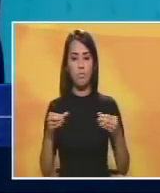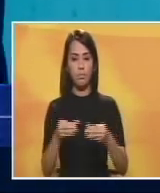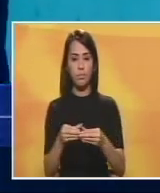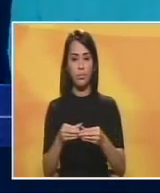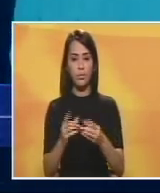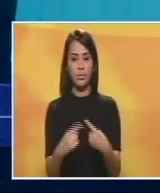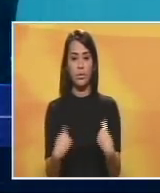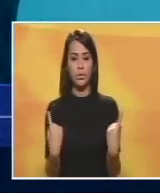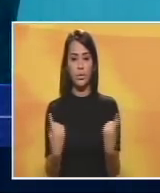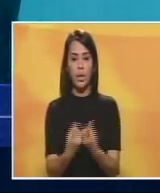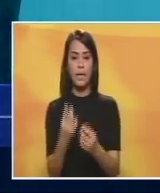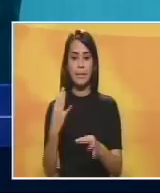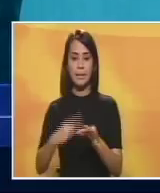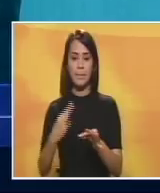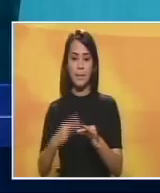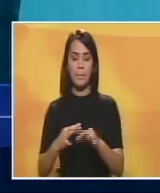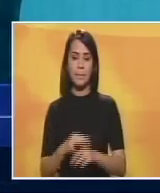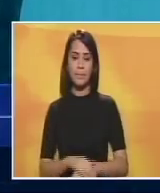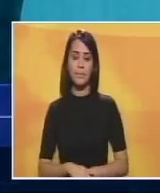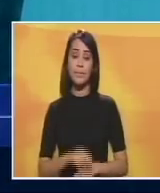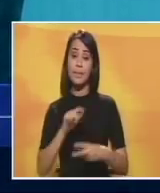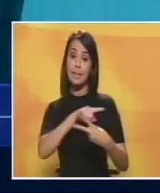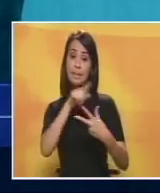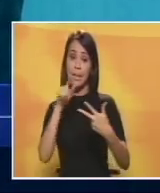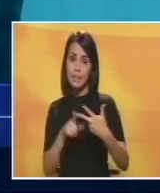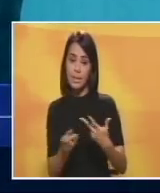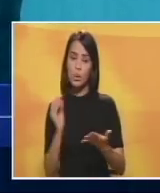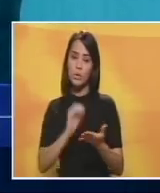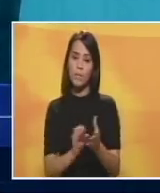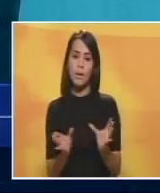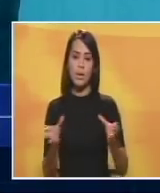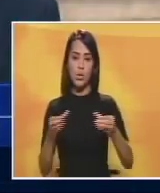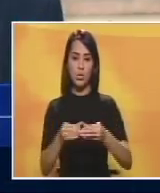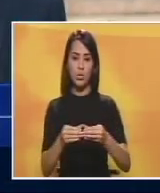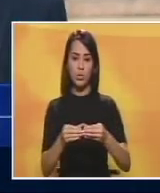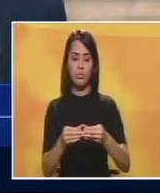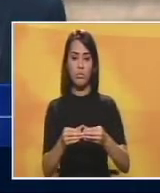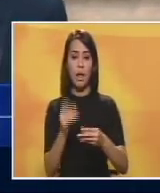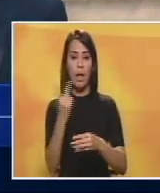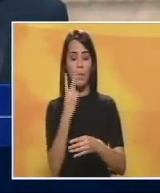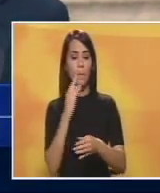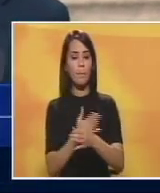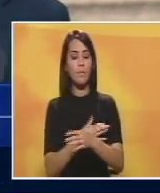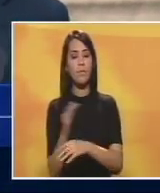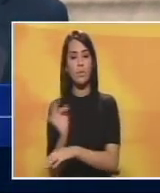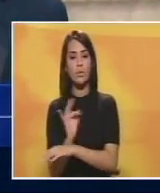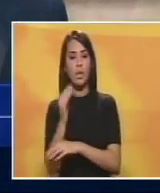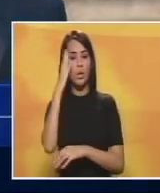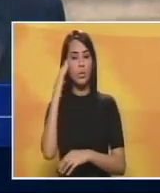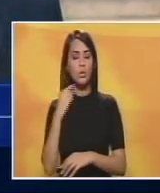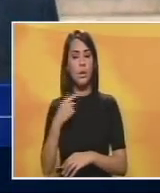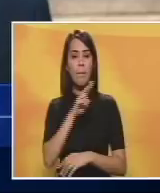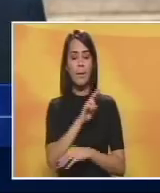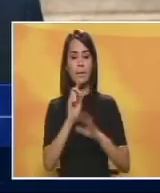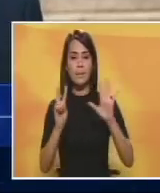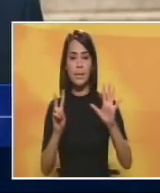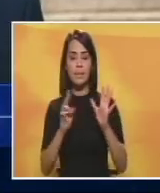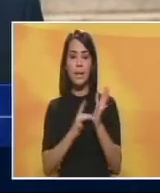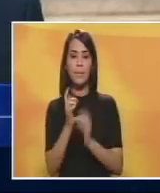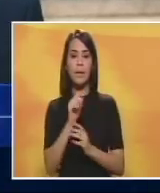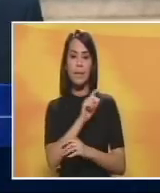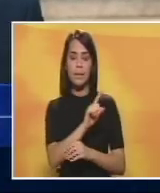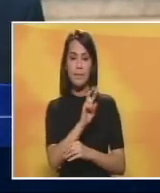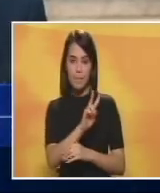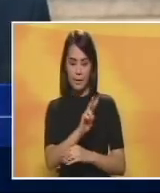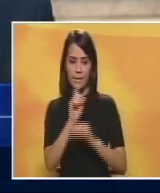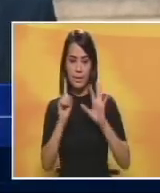Pyongyang en septiembre. Este será su tercer encuentro tras reunirse en 2 ocasiones en la frontera coreana los pasados 27 de abril y